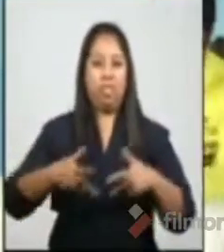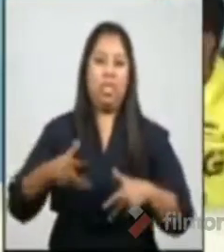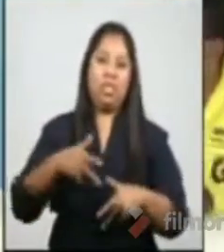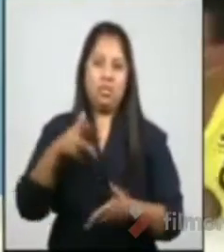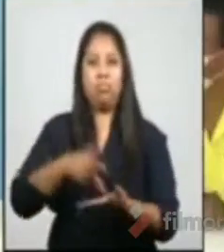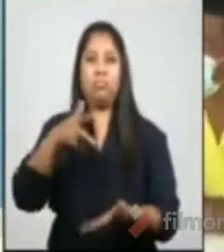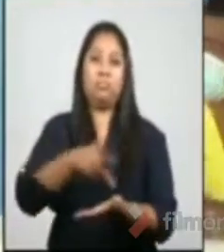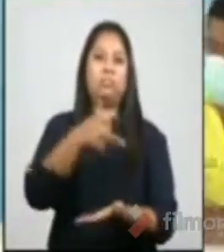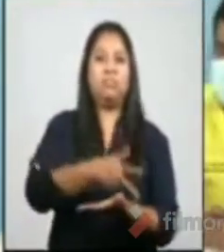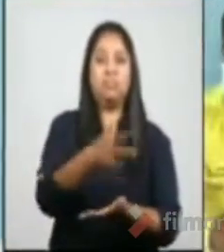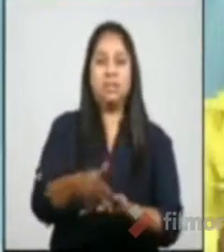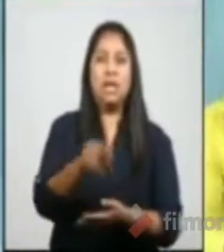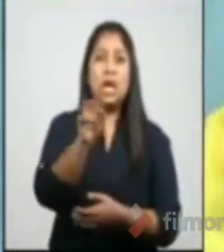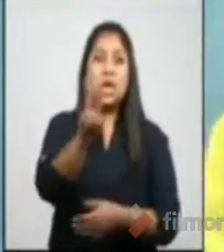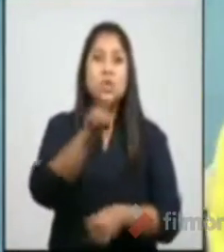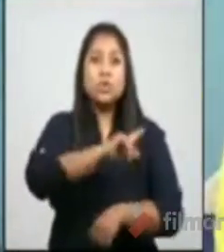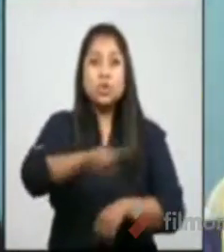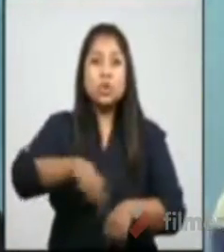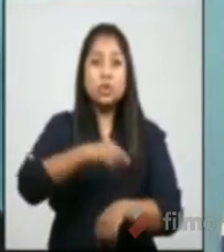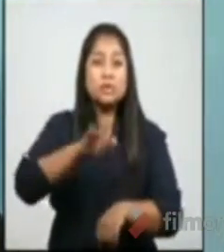Vine con más de 2 horas de atraso,